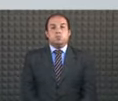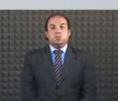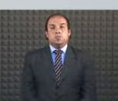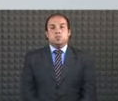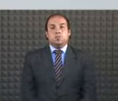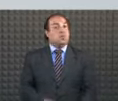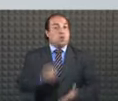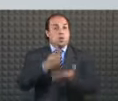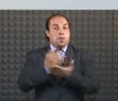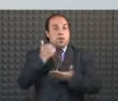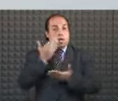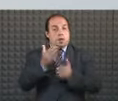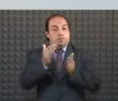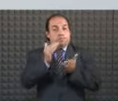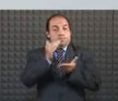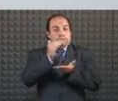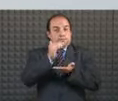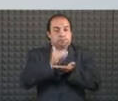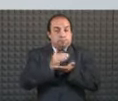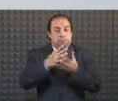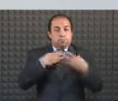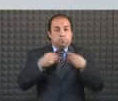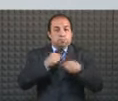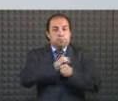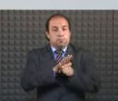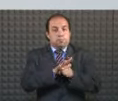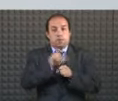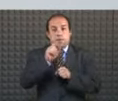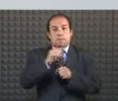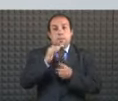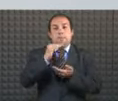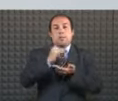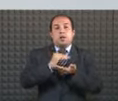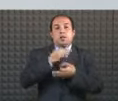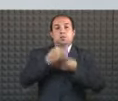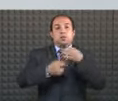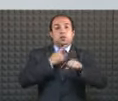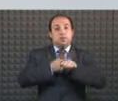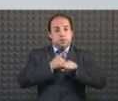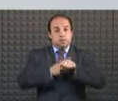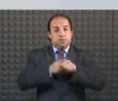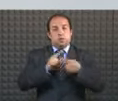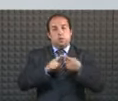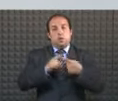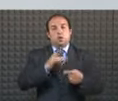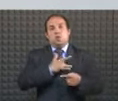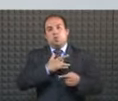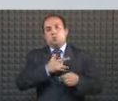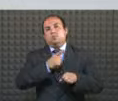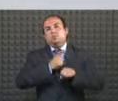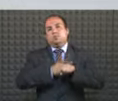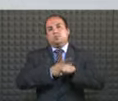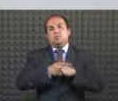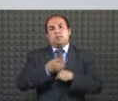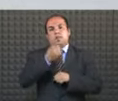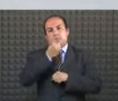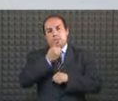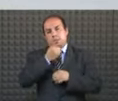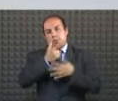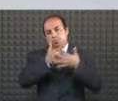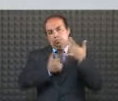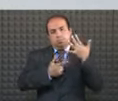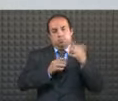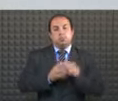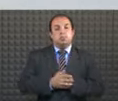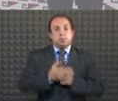queremos reducir el contagio de COVID, sino queremos también reducir todas las comorbilidades, hipertensión, diabetes, etcétera. No sé, Oliva,